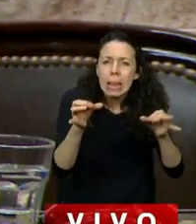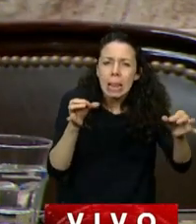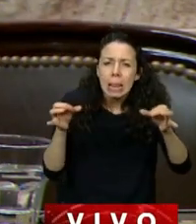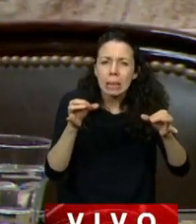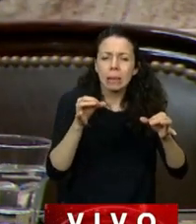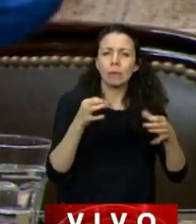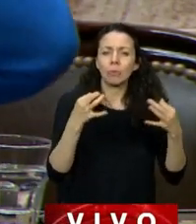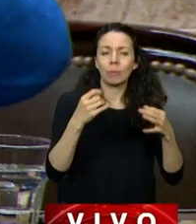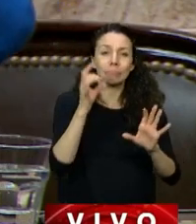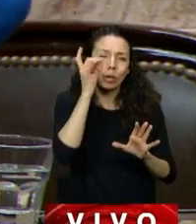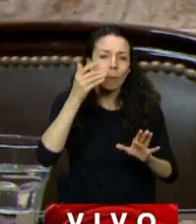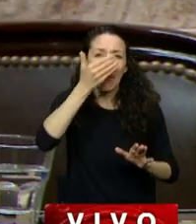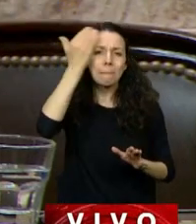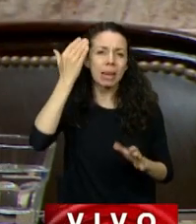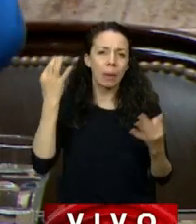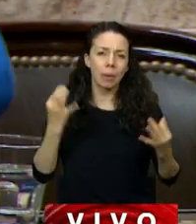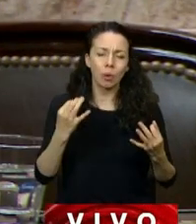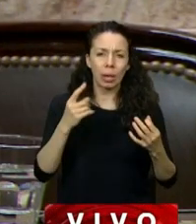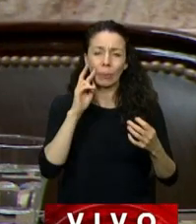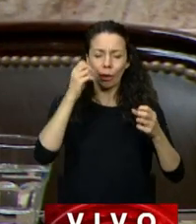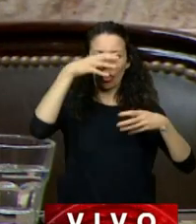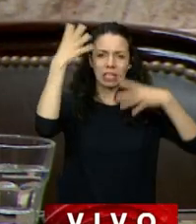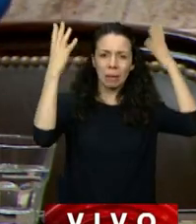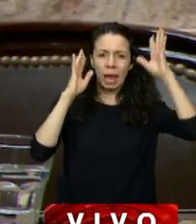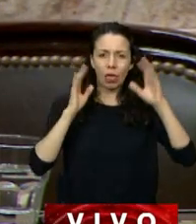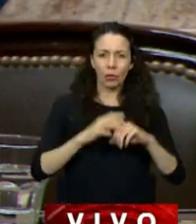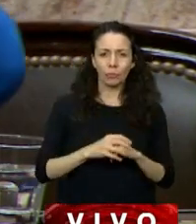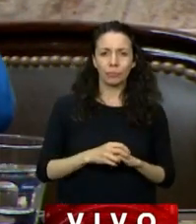me voy a peinar porque me veo despeinado sino por el presidente